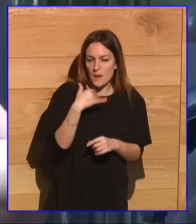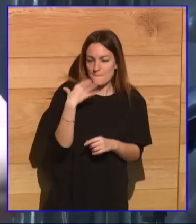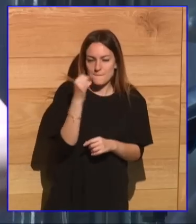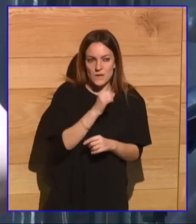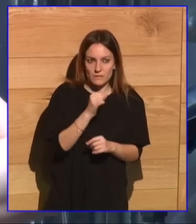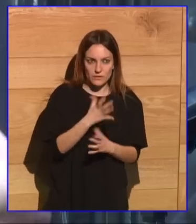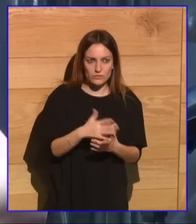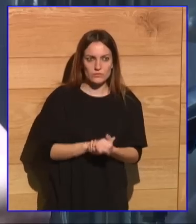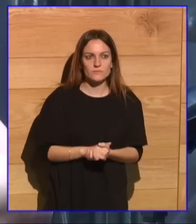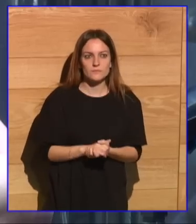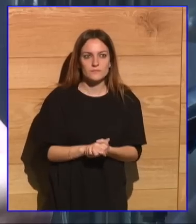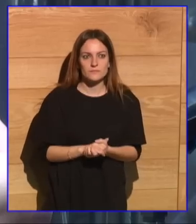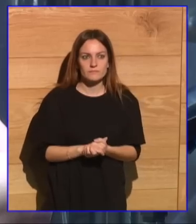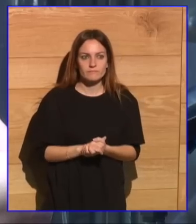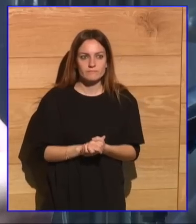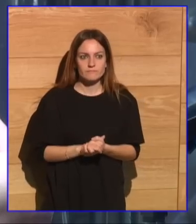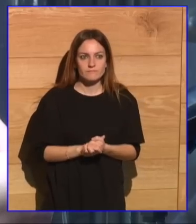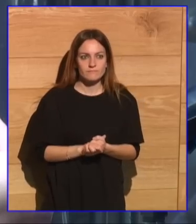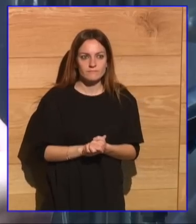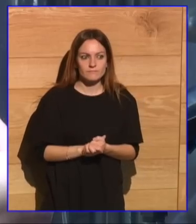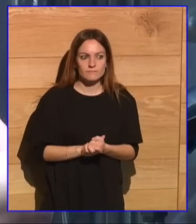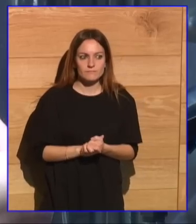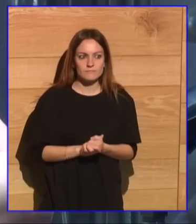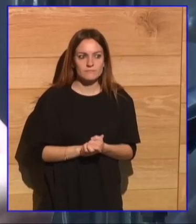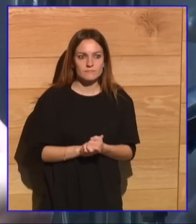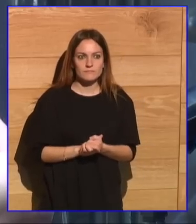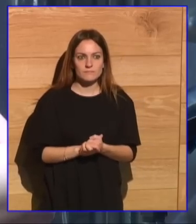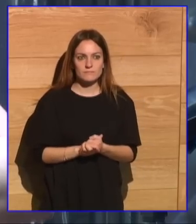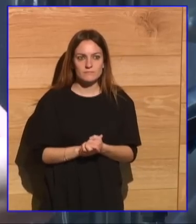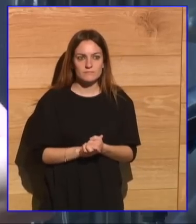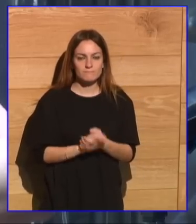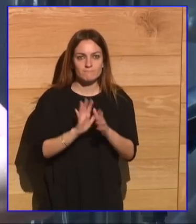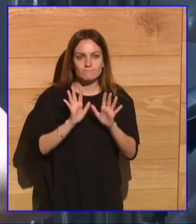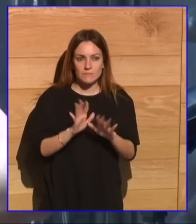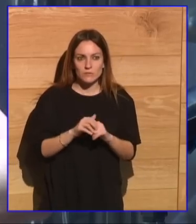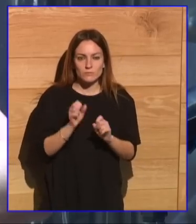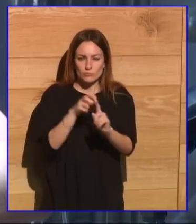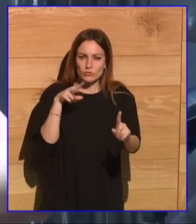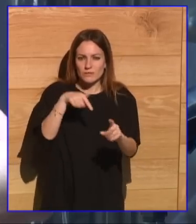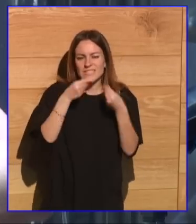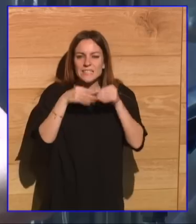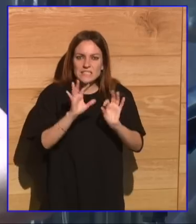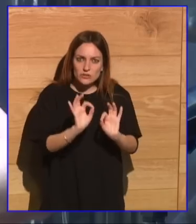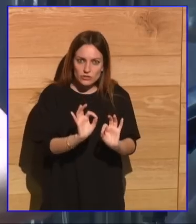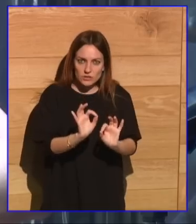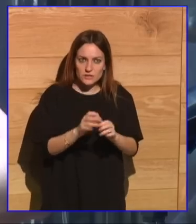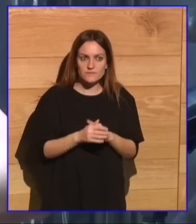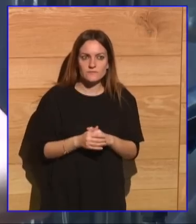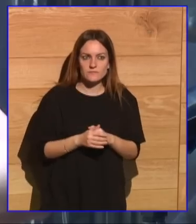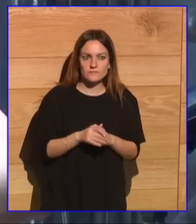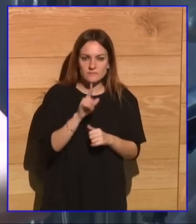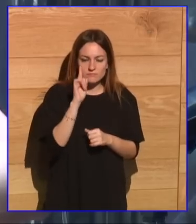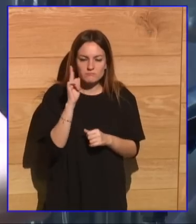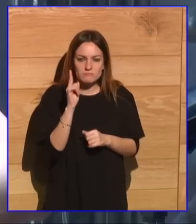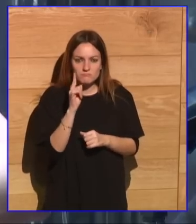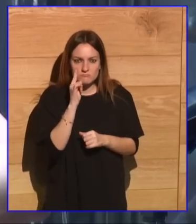están magníficos. Pero, y Willem Dafoe. Eso es. Pero ya desde el punto de vista de la historia, tú te das